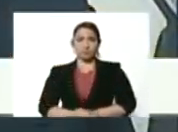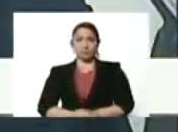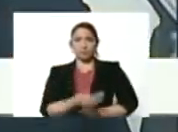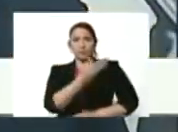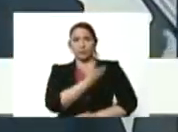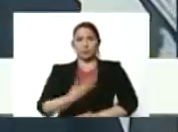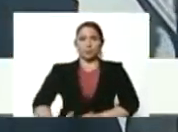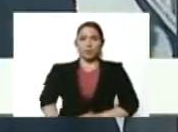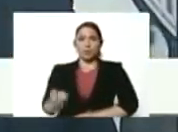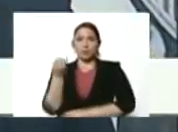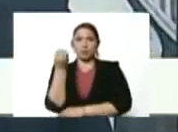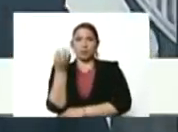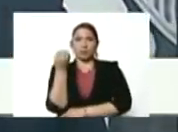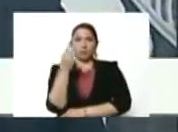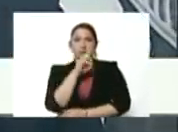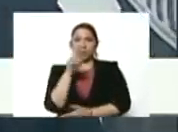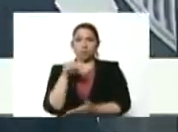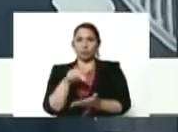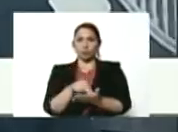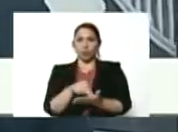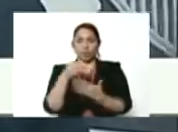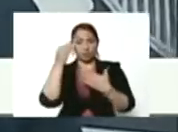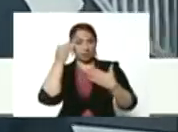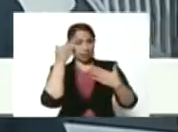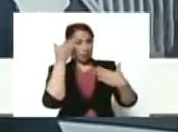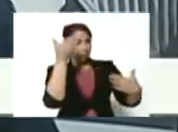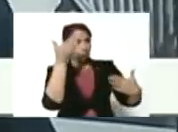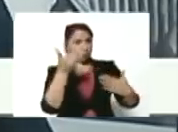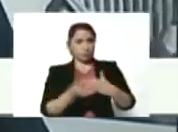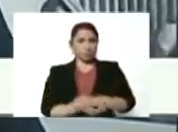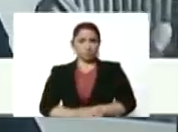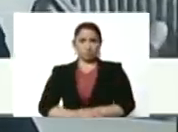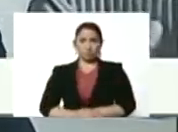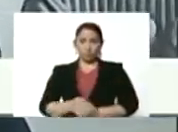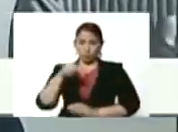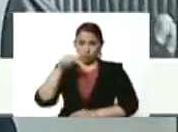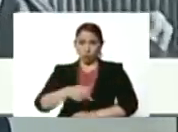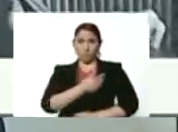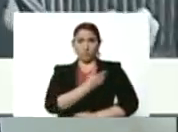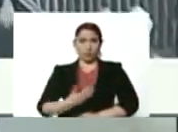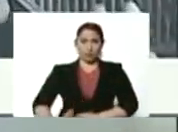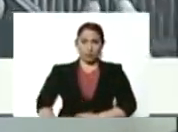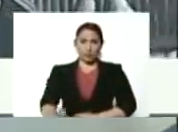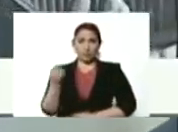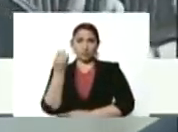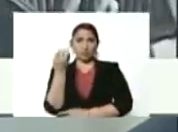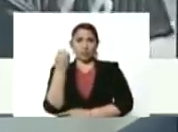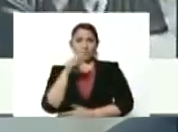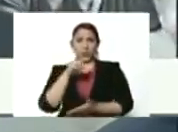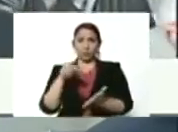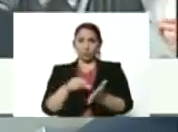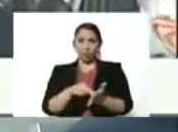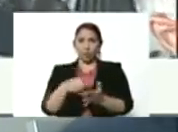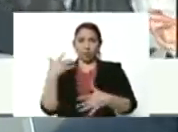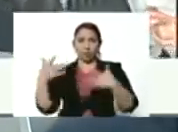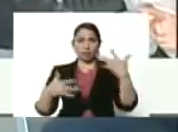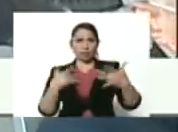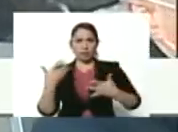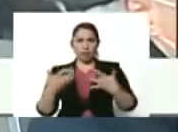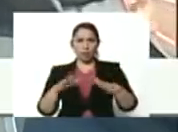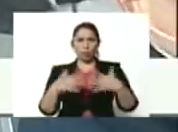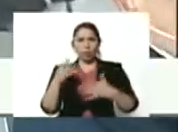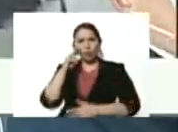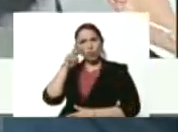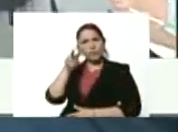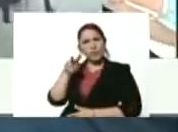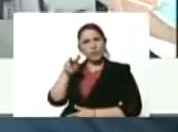presidente de la Asamblea Nacional. Mi saludo. Hoy el presidente de la Asamblea Nacional tuvo actividad. Cuando yo vi la rueda de